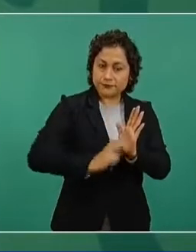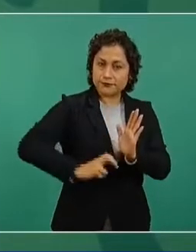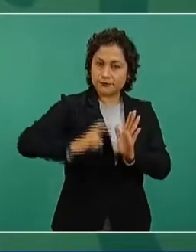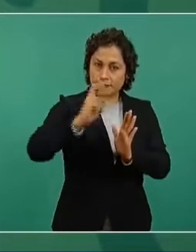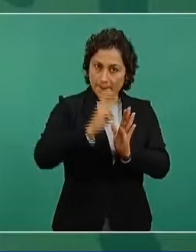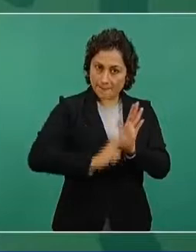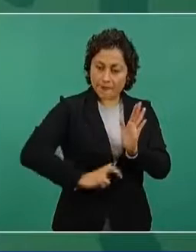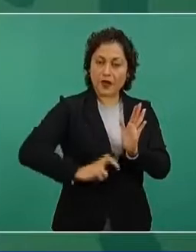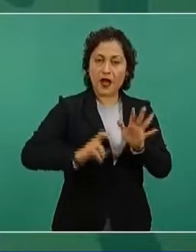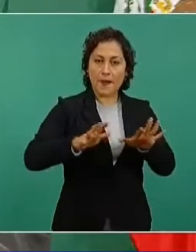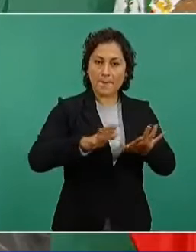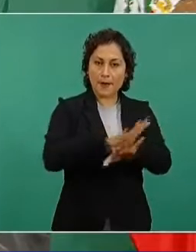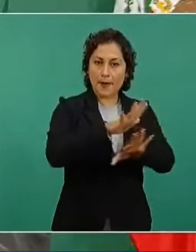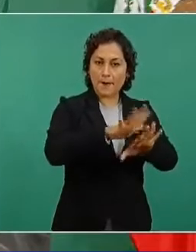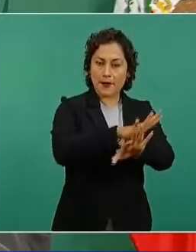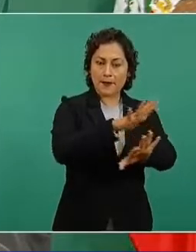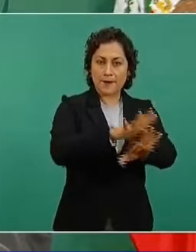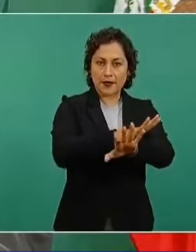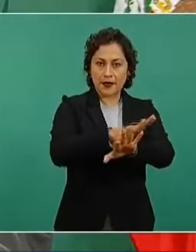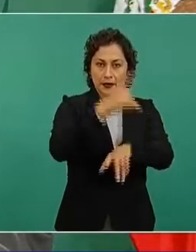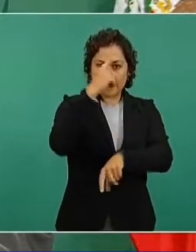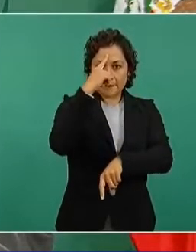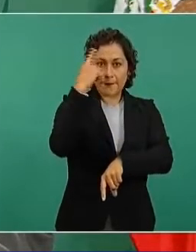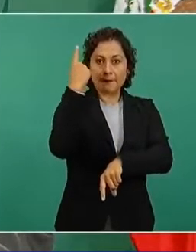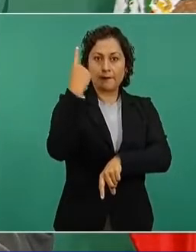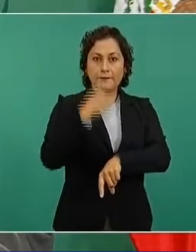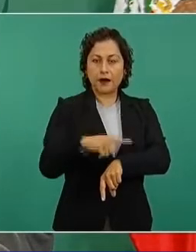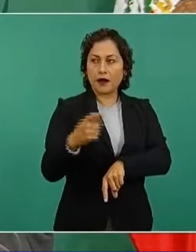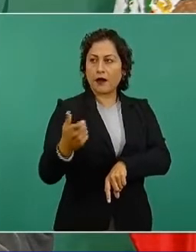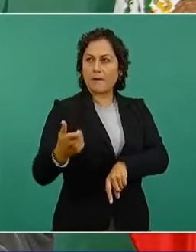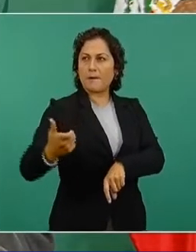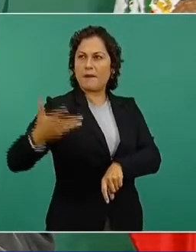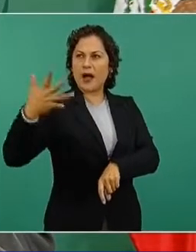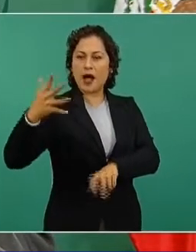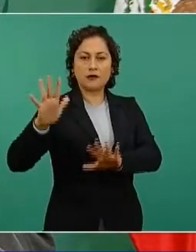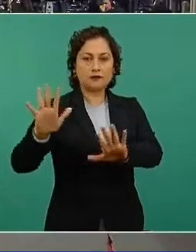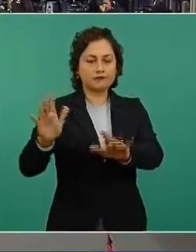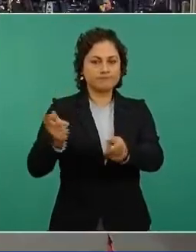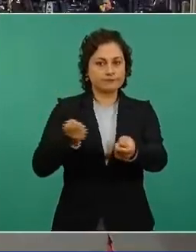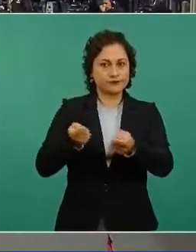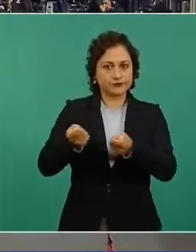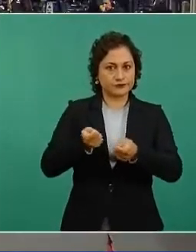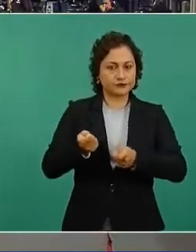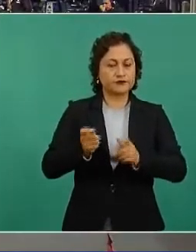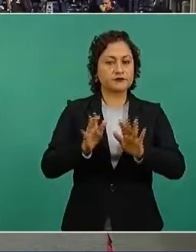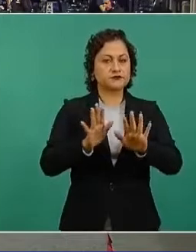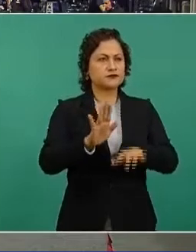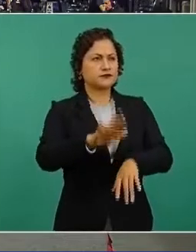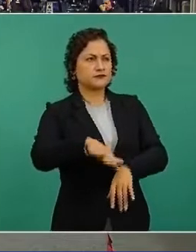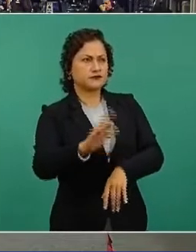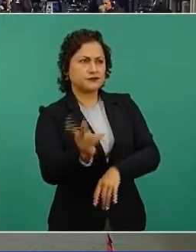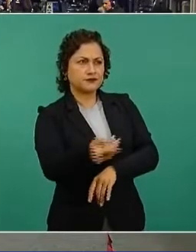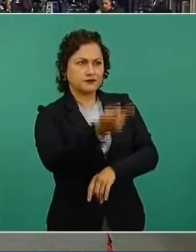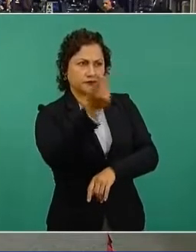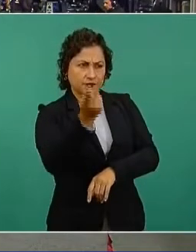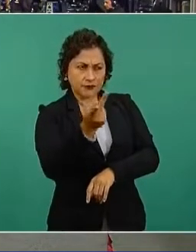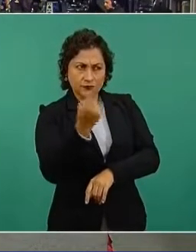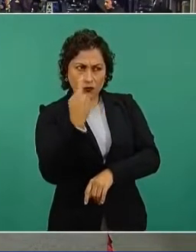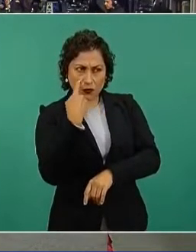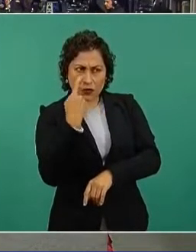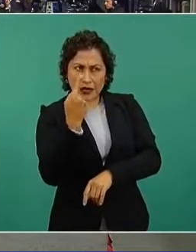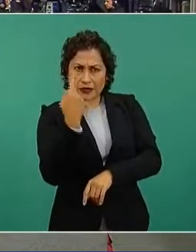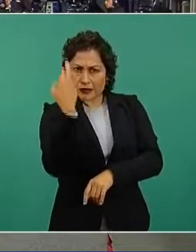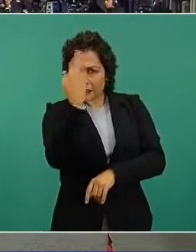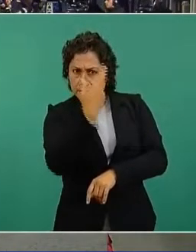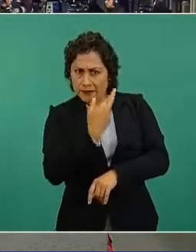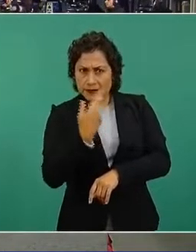para que no aumenten los precios. ¿Se va a revisar el salario, presidente? De la luz, sí, porque